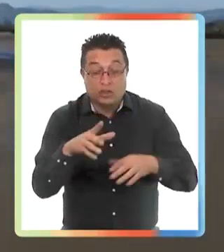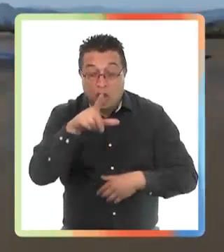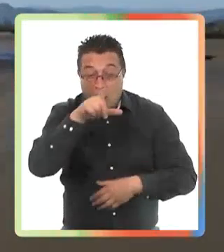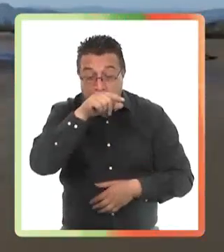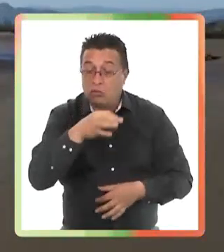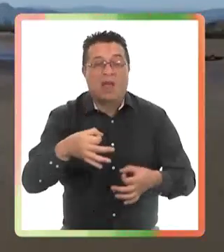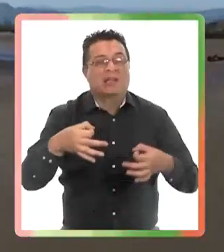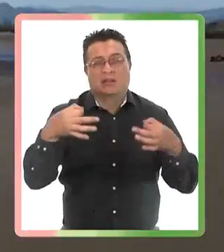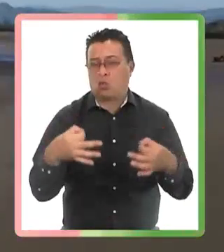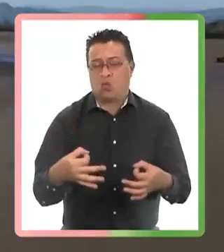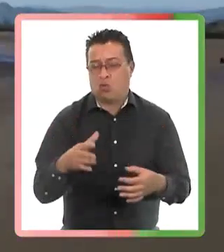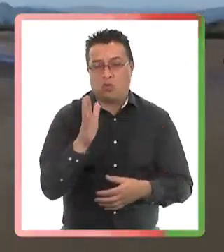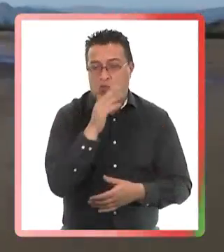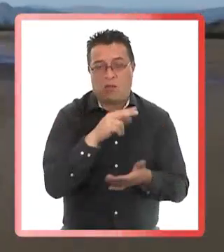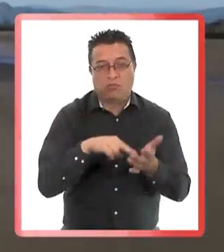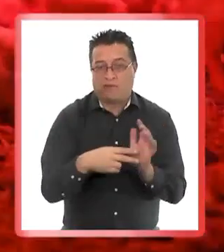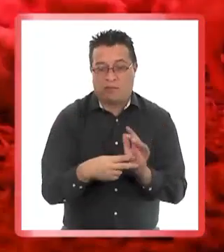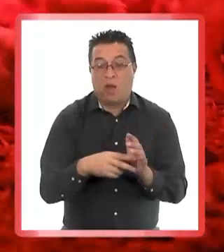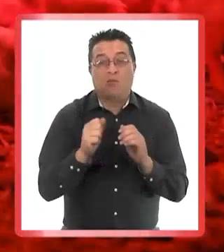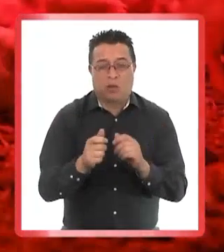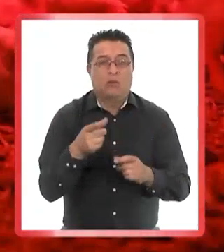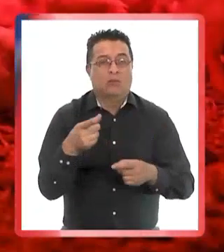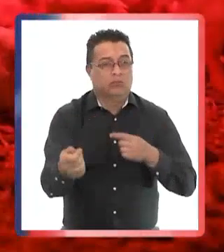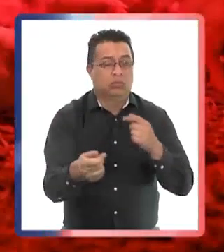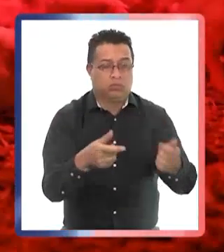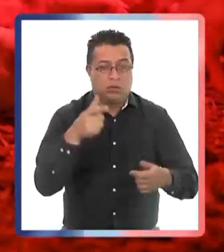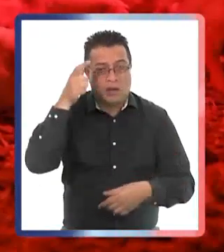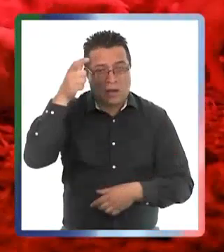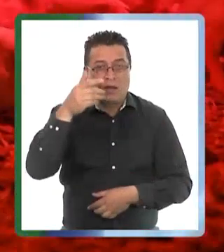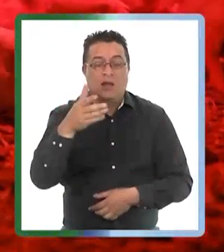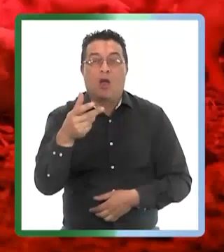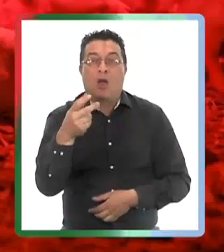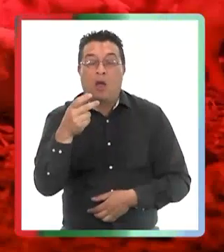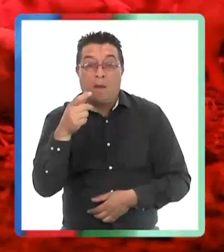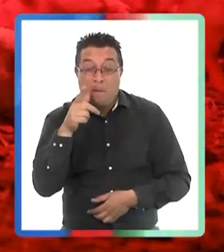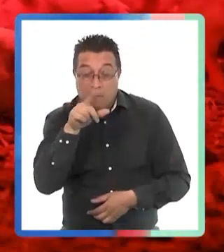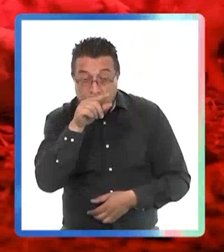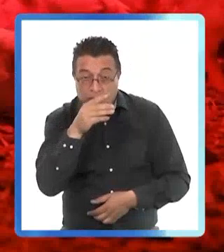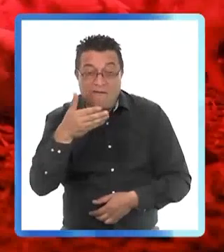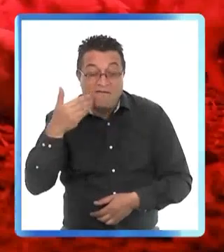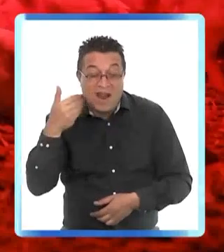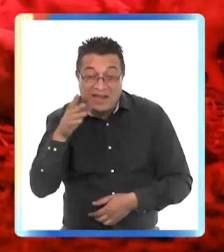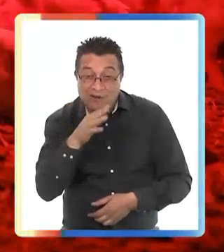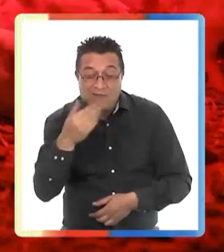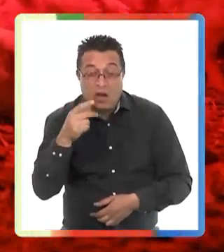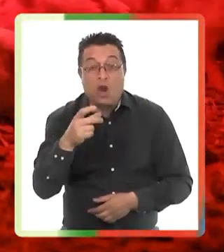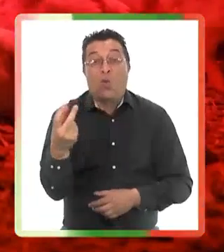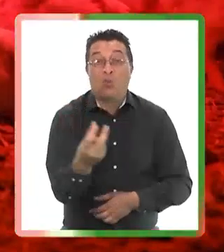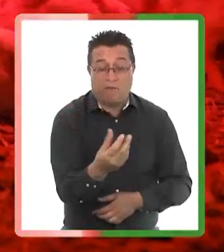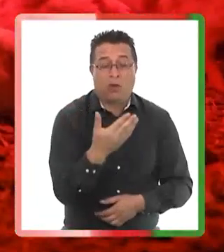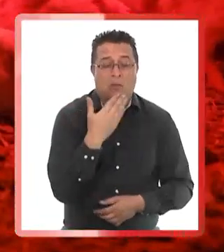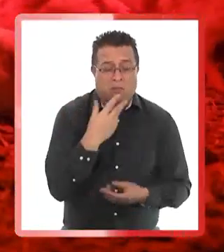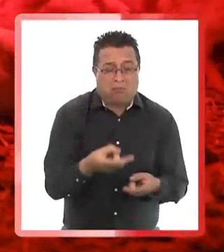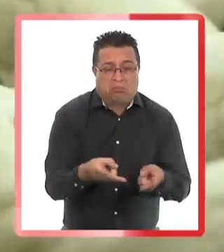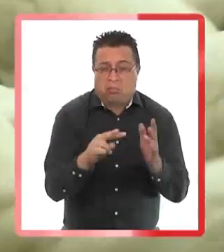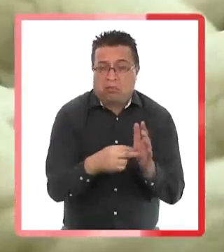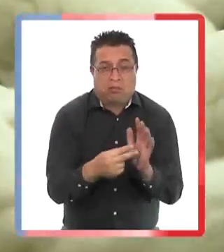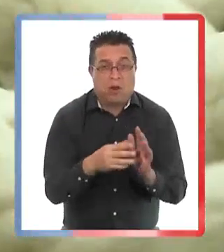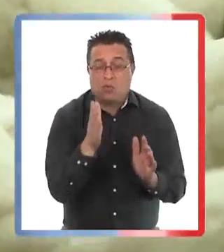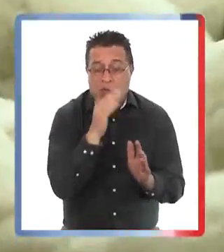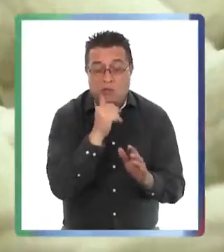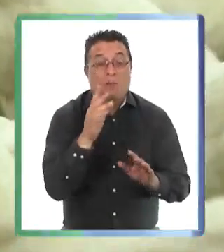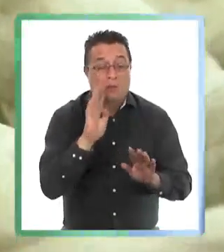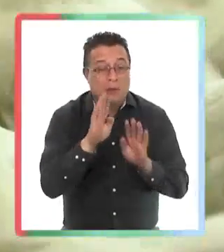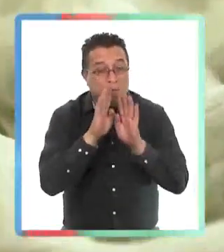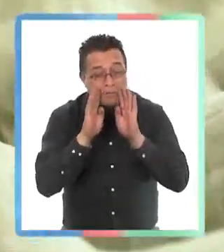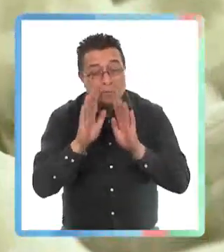de productos avícolas es seguro en Chile y las personas pueden adquirir y consumir carnes blancas y huevos con tranquilidad,